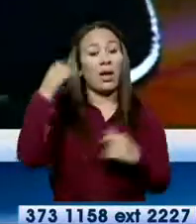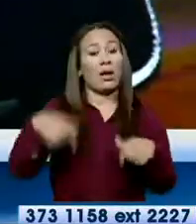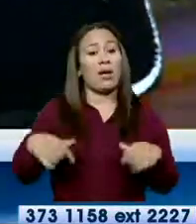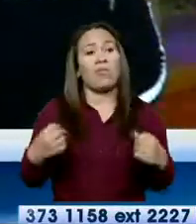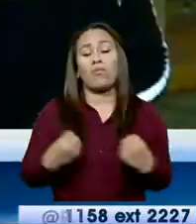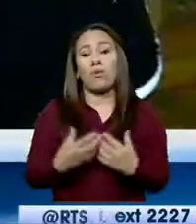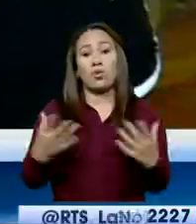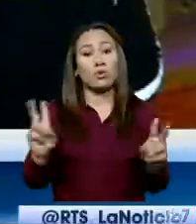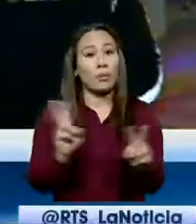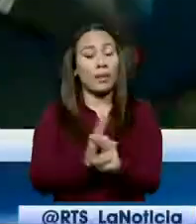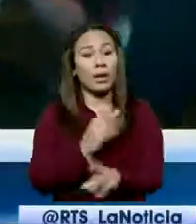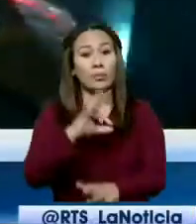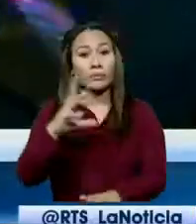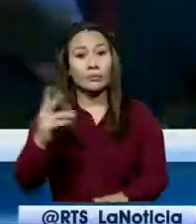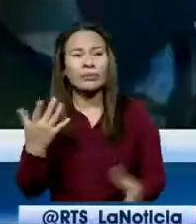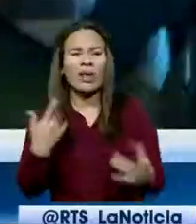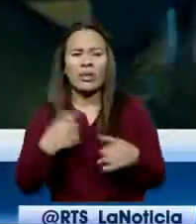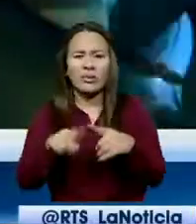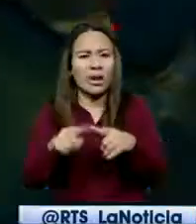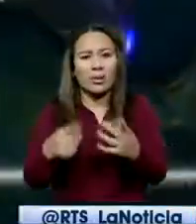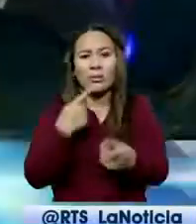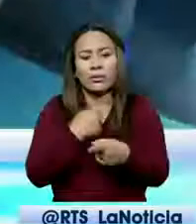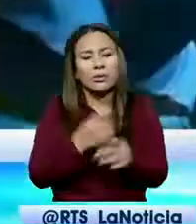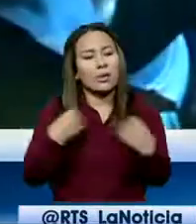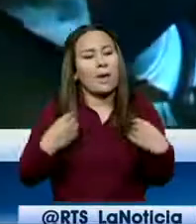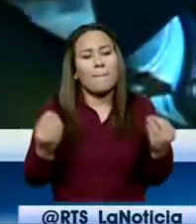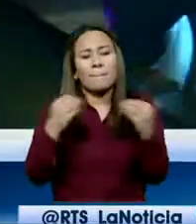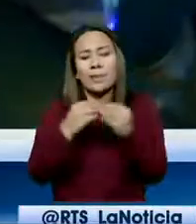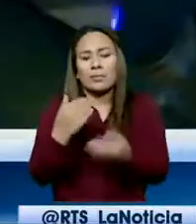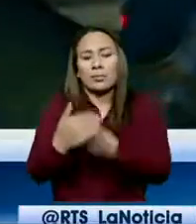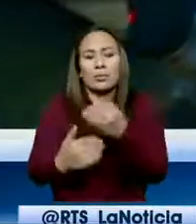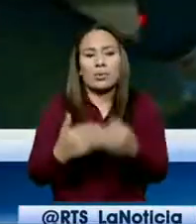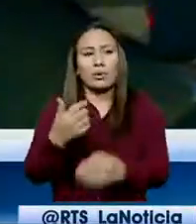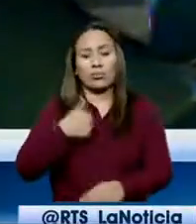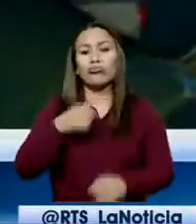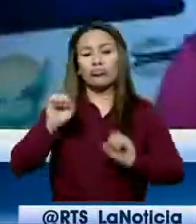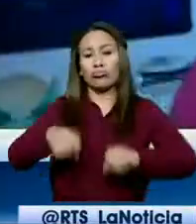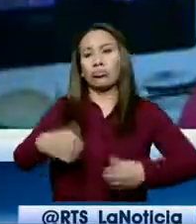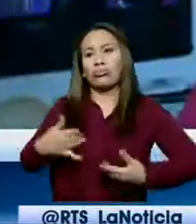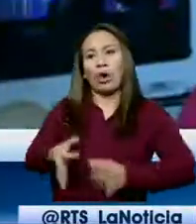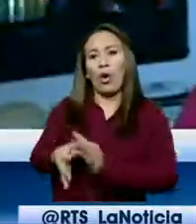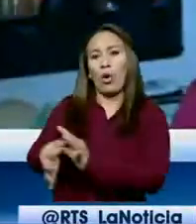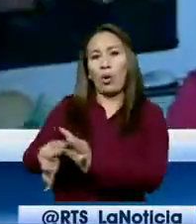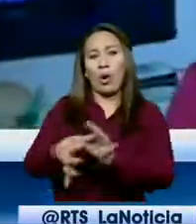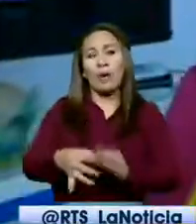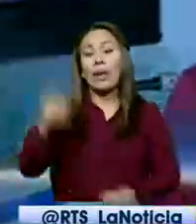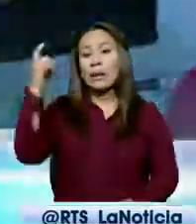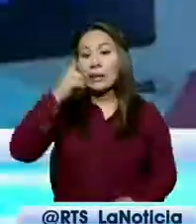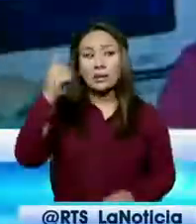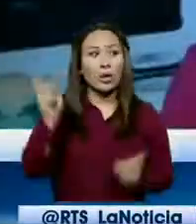con estos operativos, todo va a ir mejorando. Me gusta cooperar porque realmente es necesario